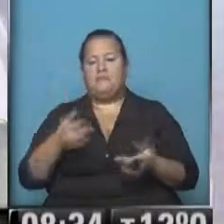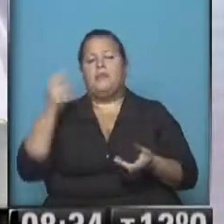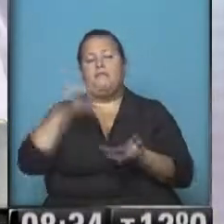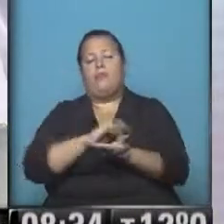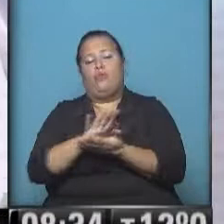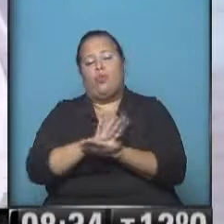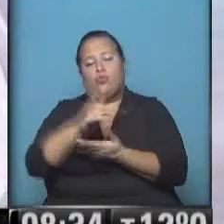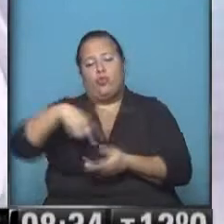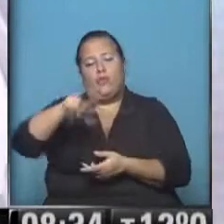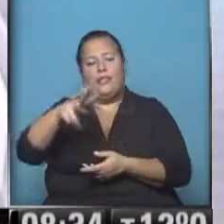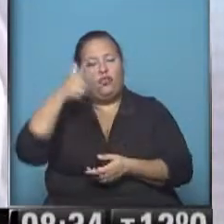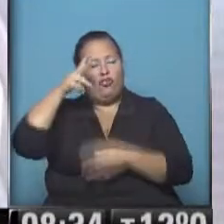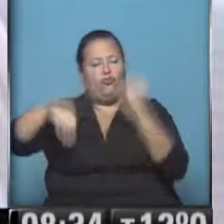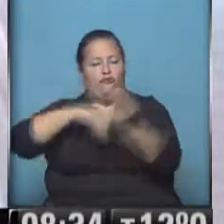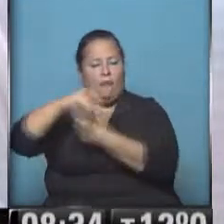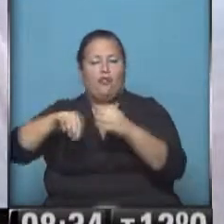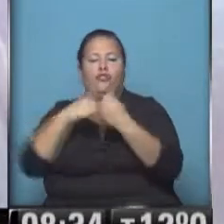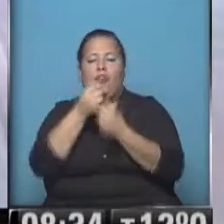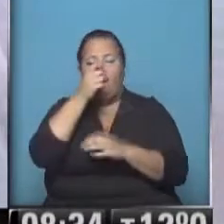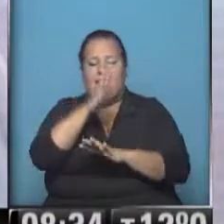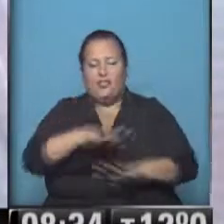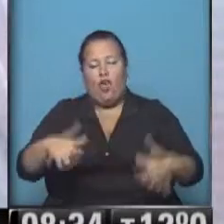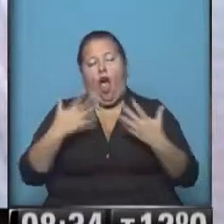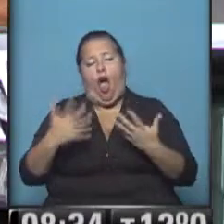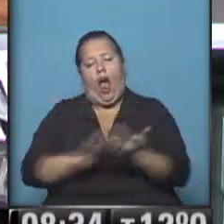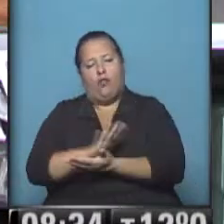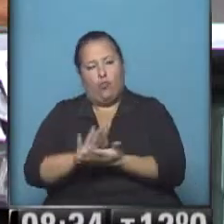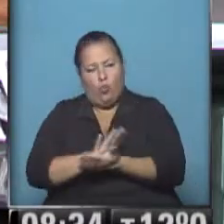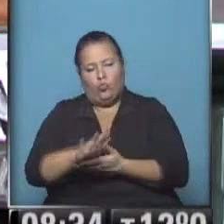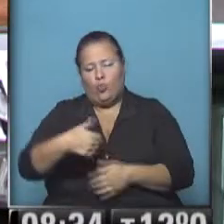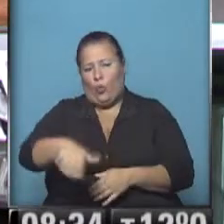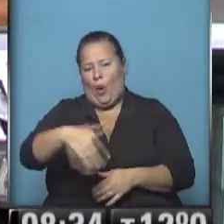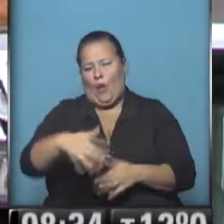soluciones para estas 38 familias, hay 25 chicos, decía. Ojalá que la solución llegue rápidamente.